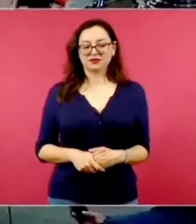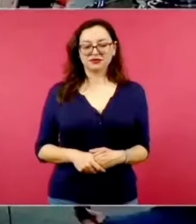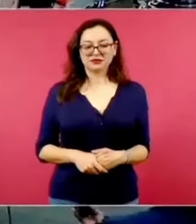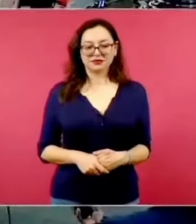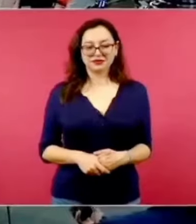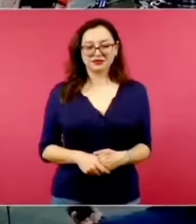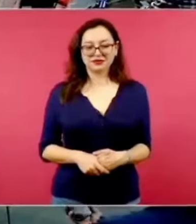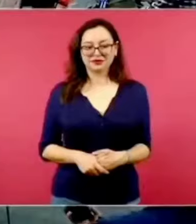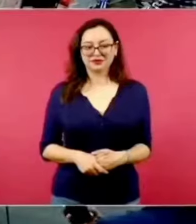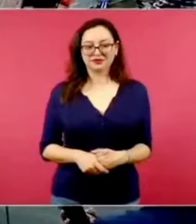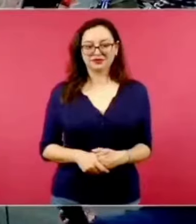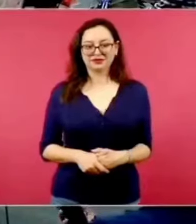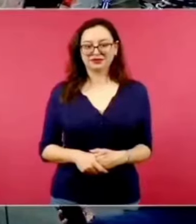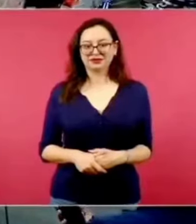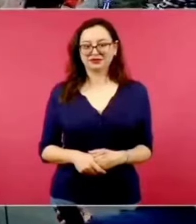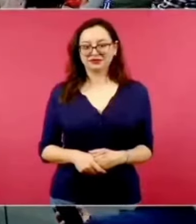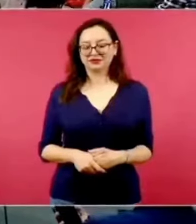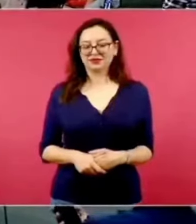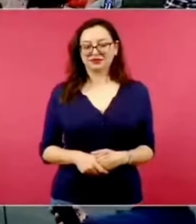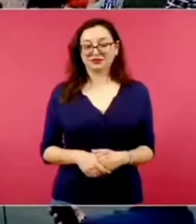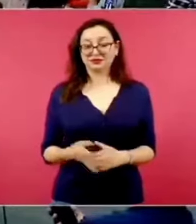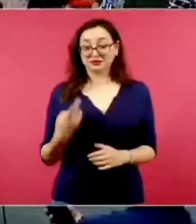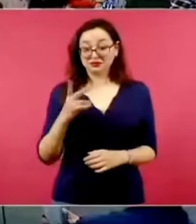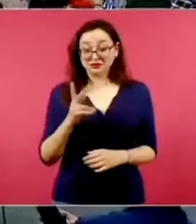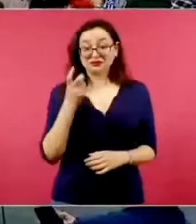eso no solo es